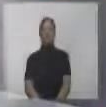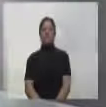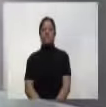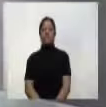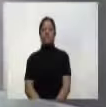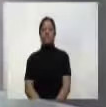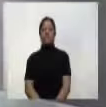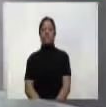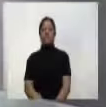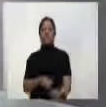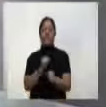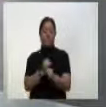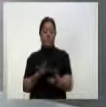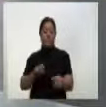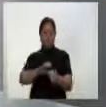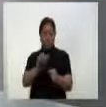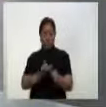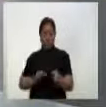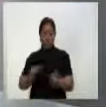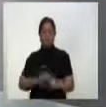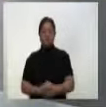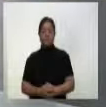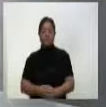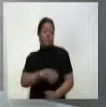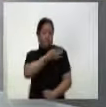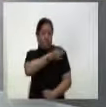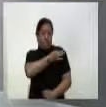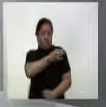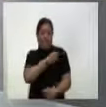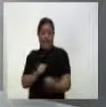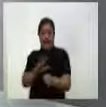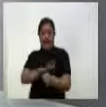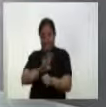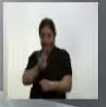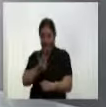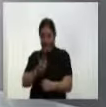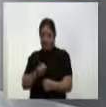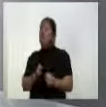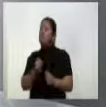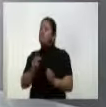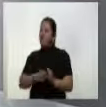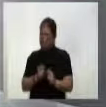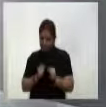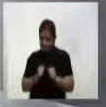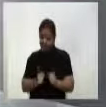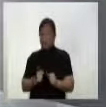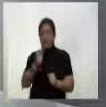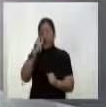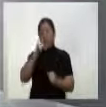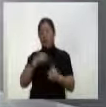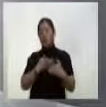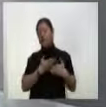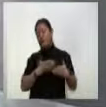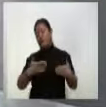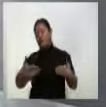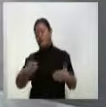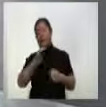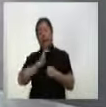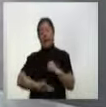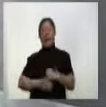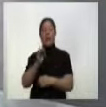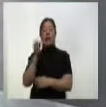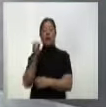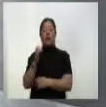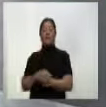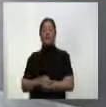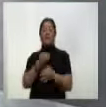En información nacional, se reforzará vacunación contra COVID-19 para terminar en octubre, así lo anunció el presidente